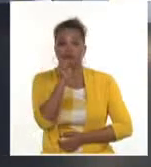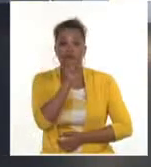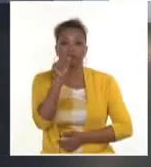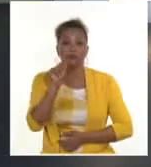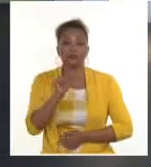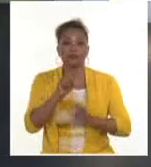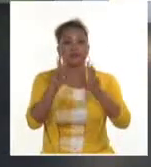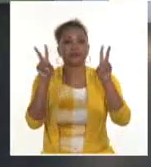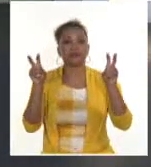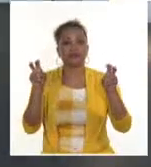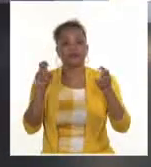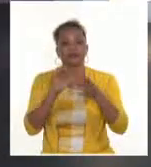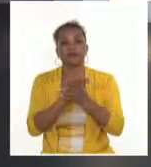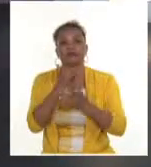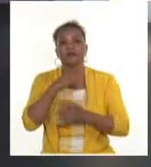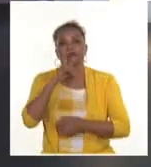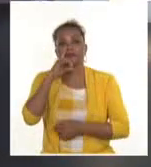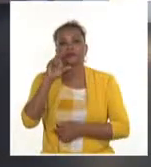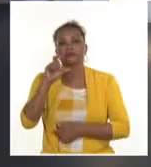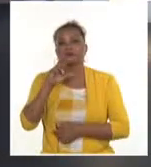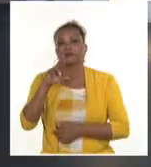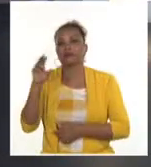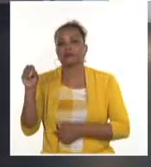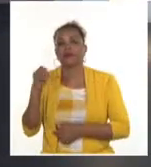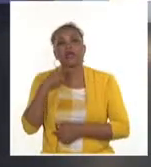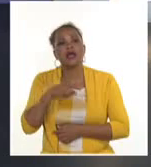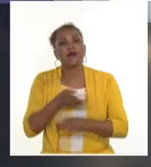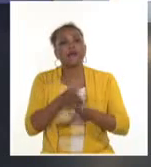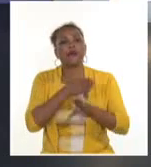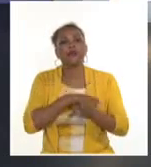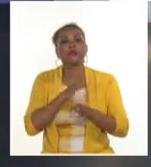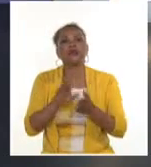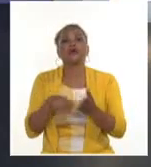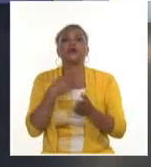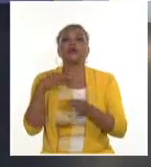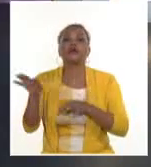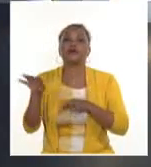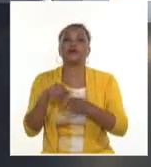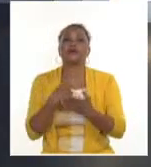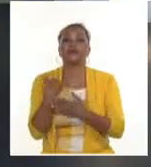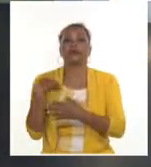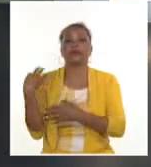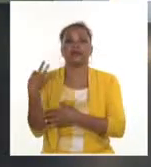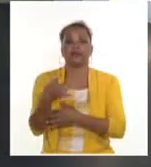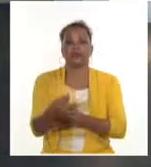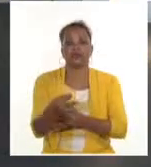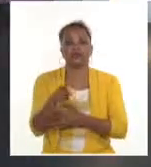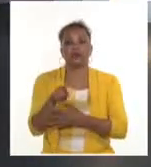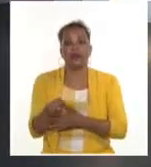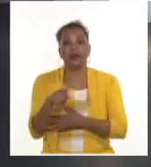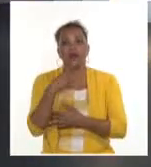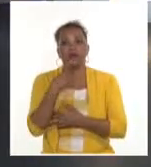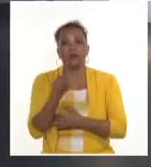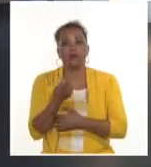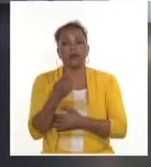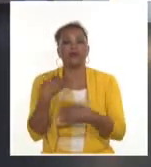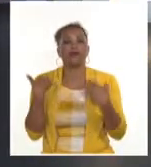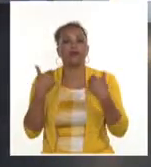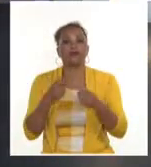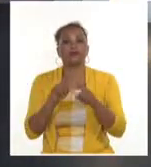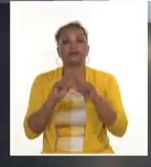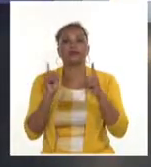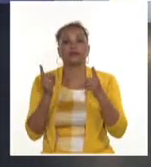emblemático del manicero me despido antes le propongo una invitación porque la compañía teatral me junge bajo la dirección general de Ramón